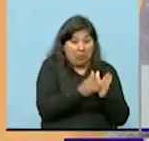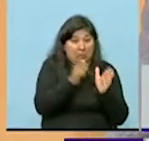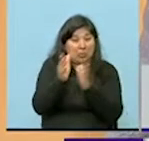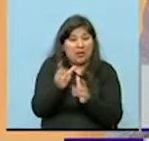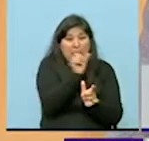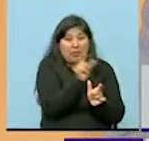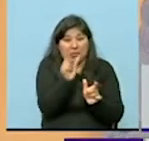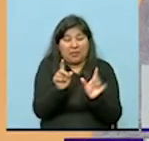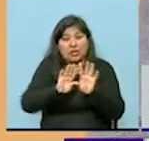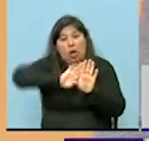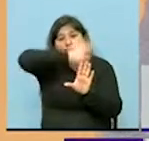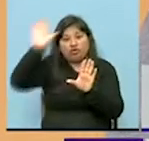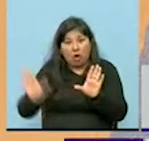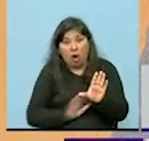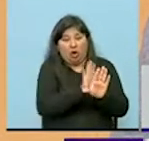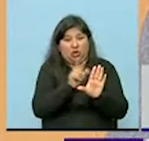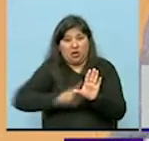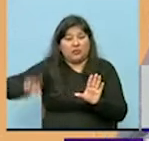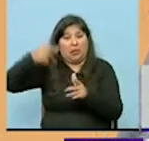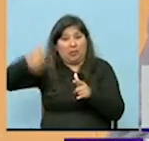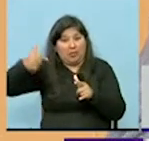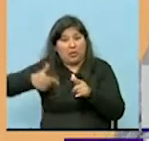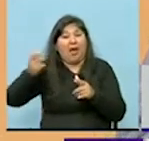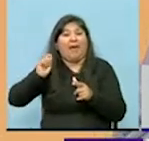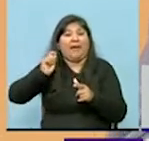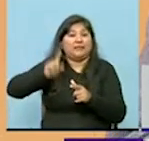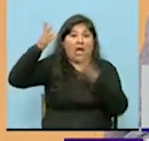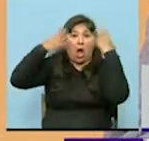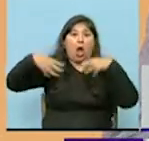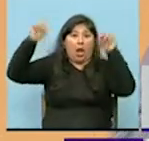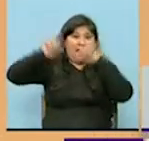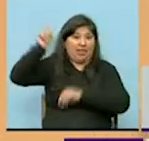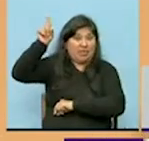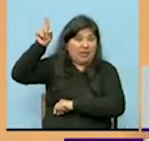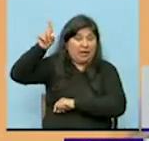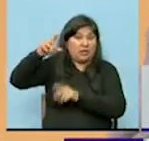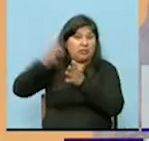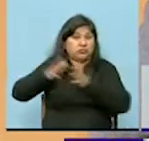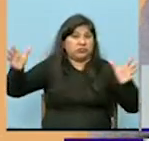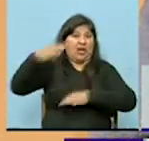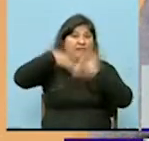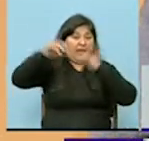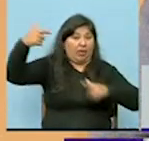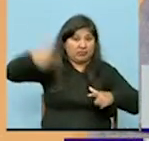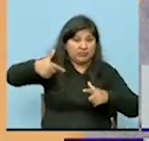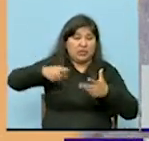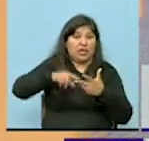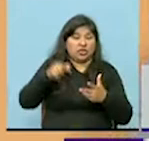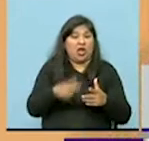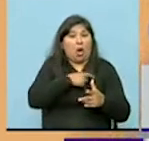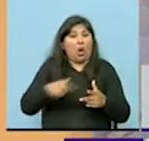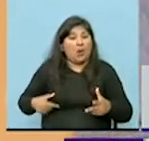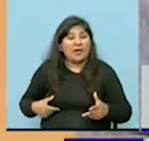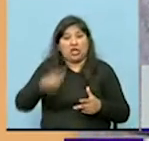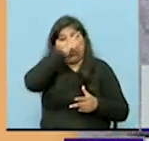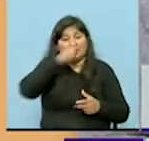y una empresa holandesa y eso ha ido creciendo porque bueno este gobierno nacional mira a europa y mire eeuu y